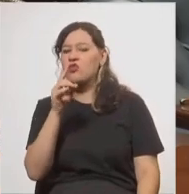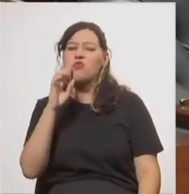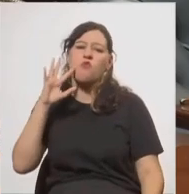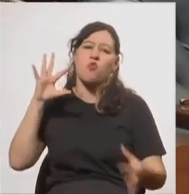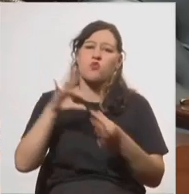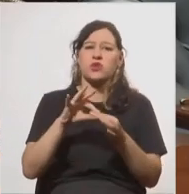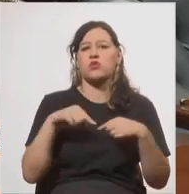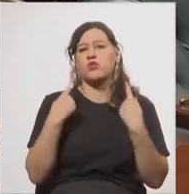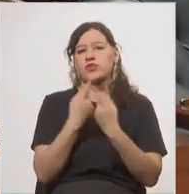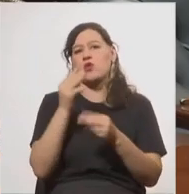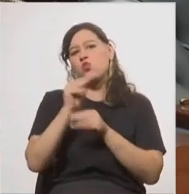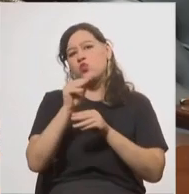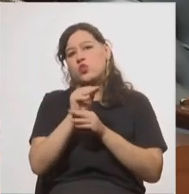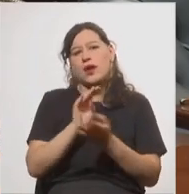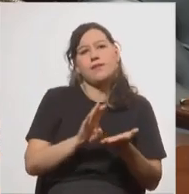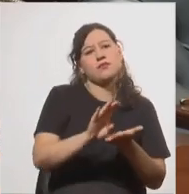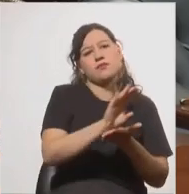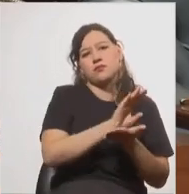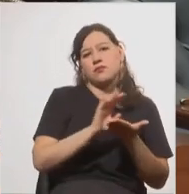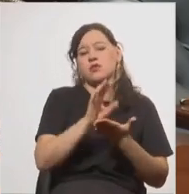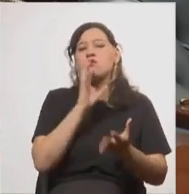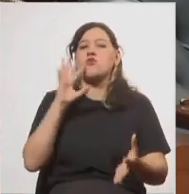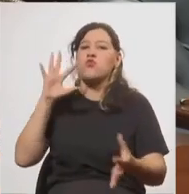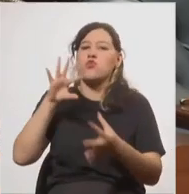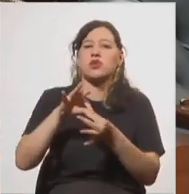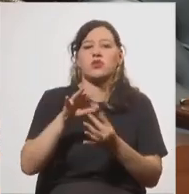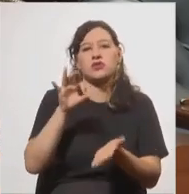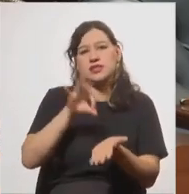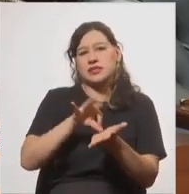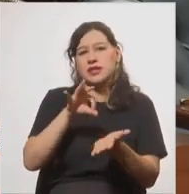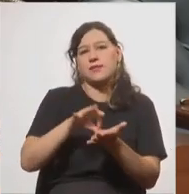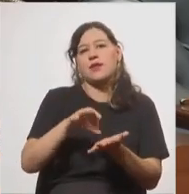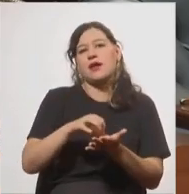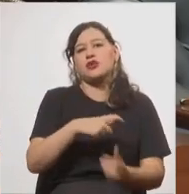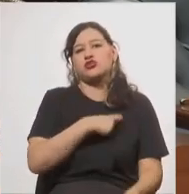capitalista está ligado a la lucha por un sistema social y